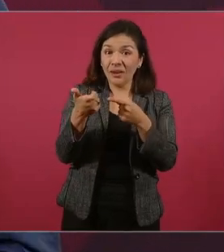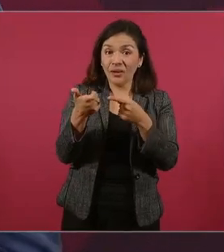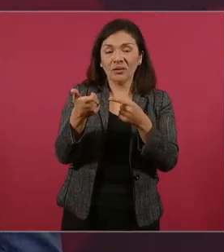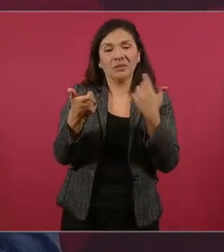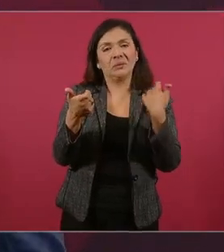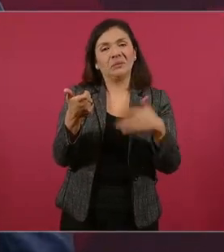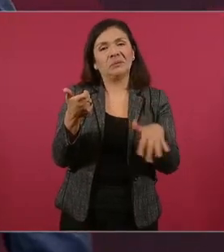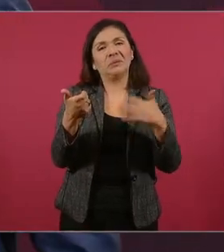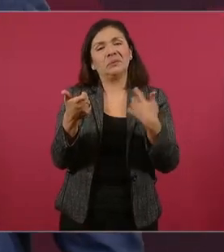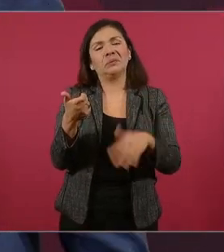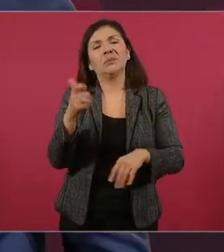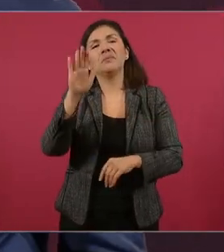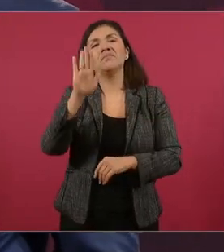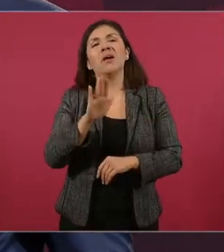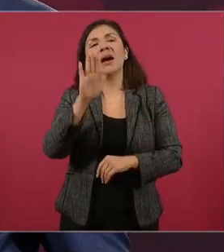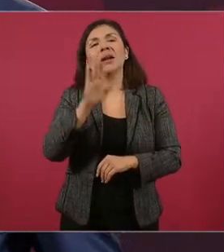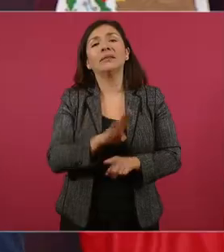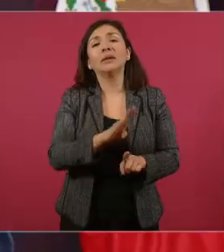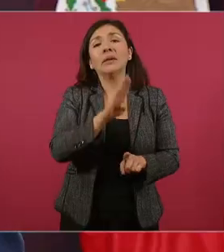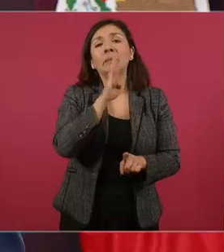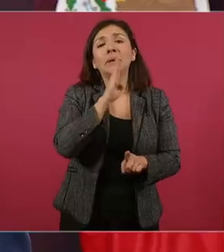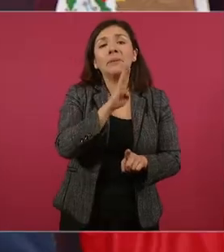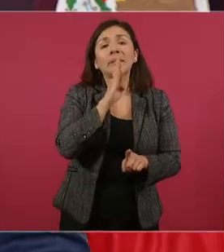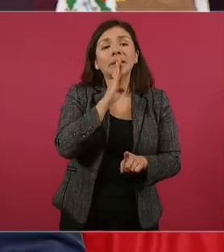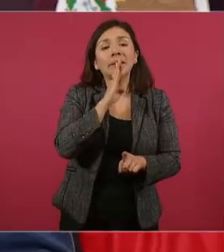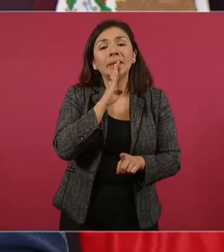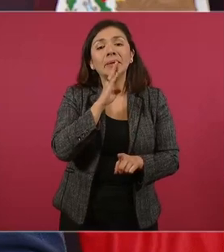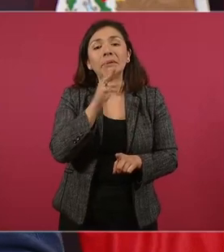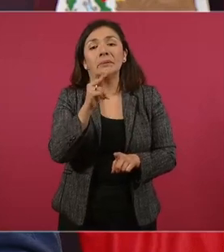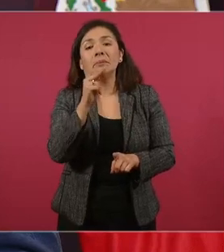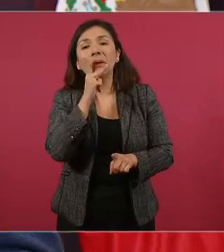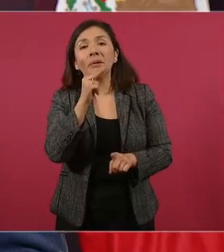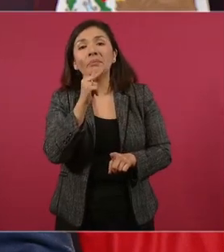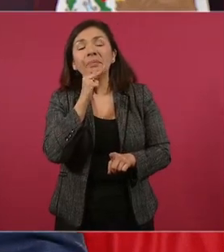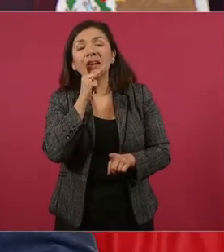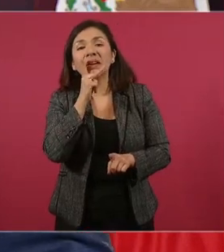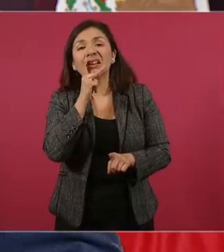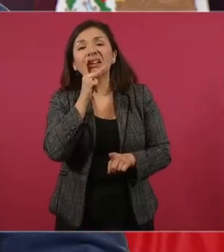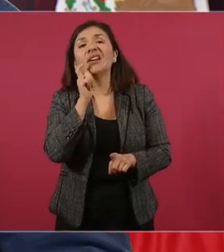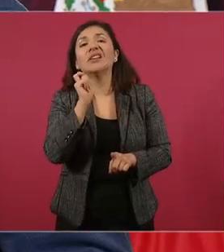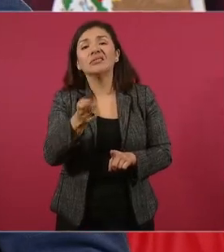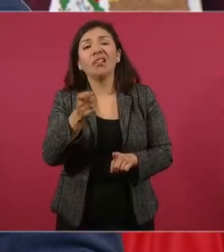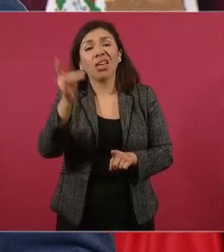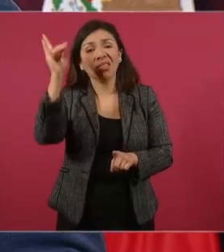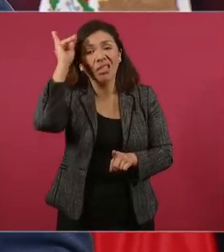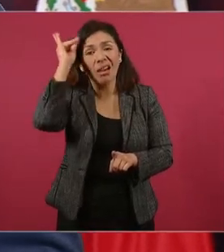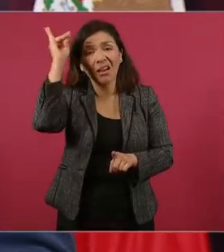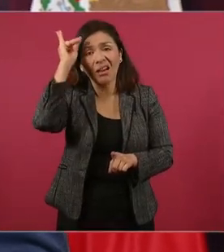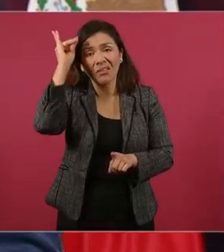es la mamá y el papá del diablo.